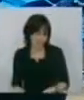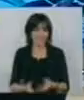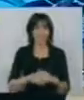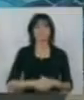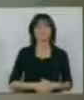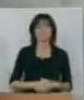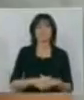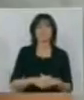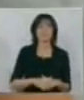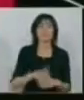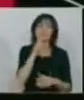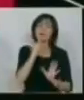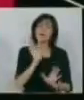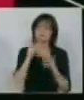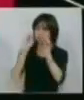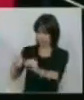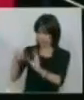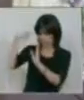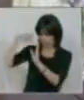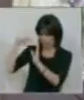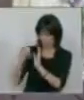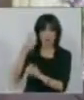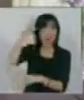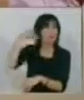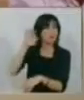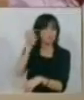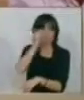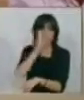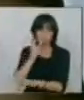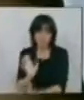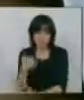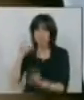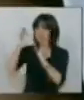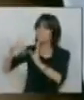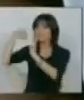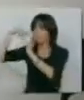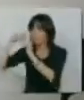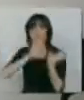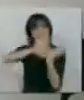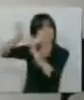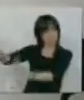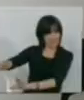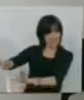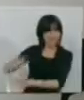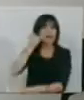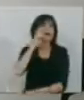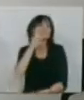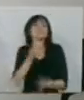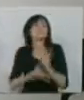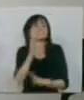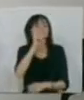4, donde durante 90 minutos se analiza el comportamiento de 30